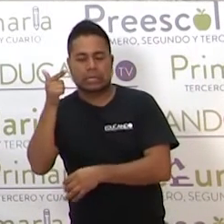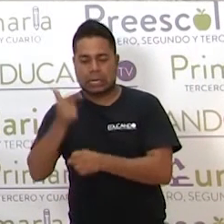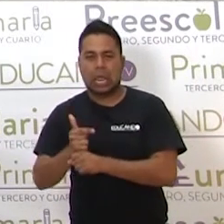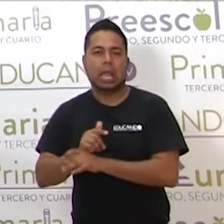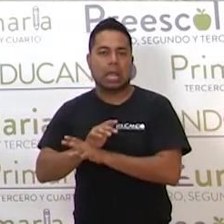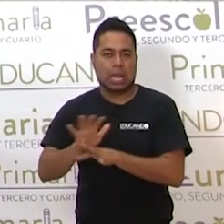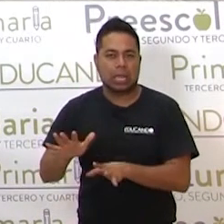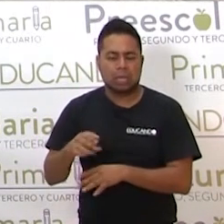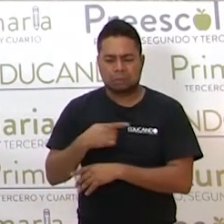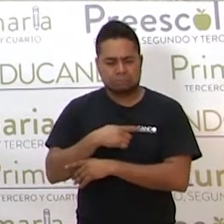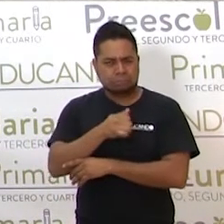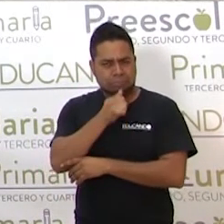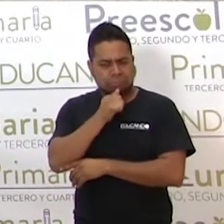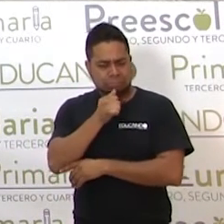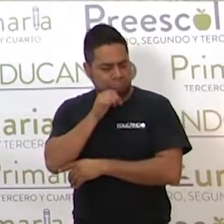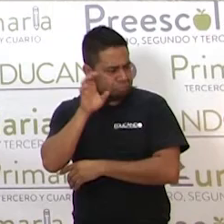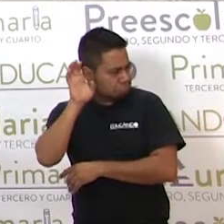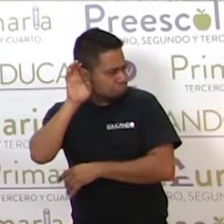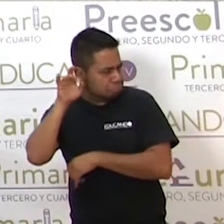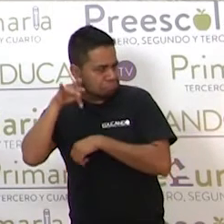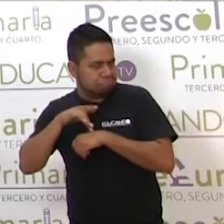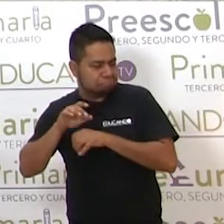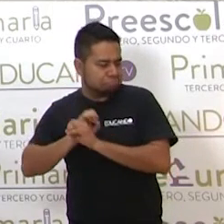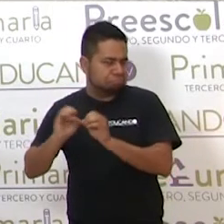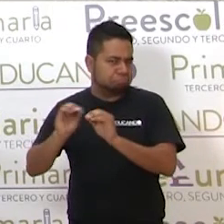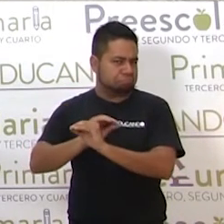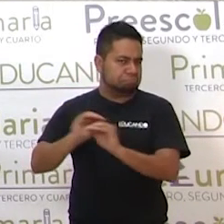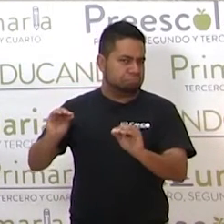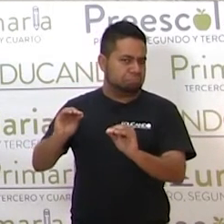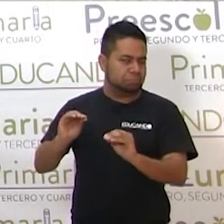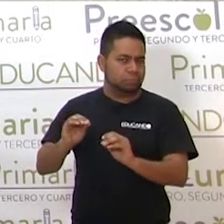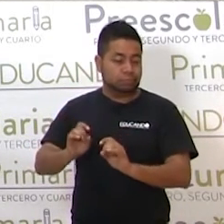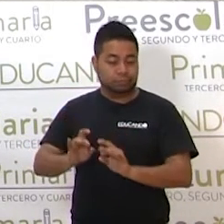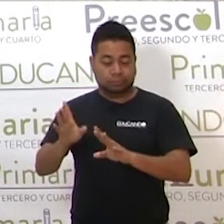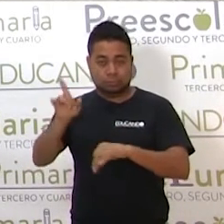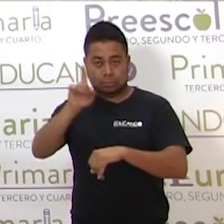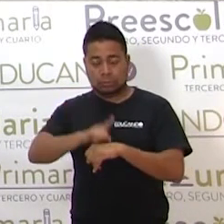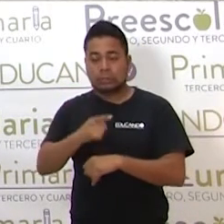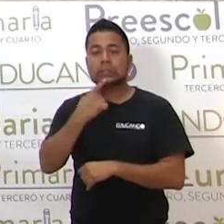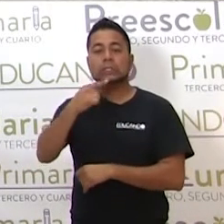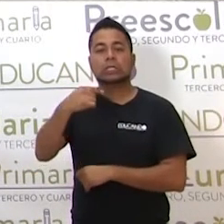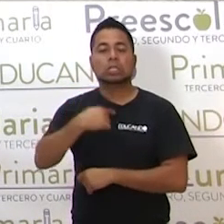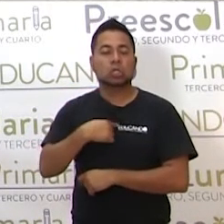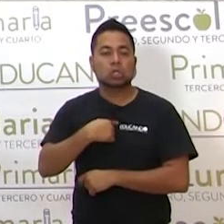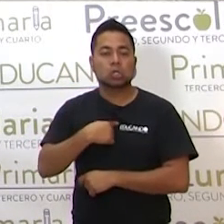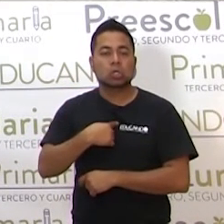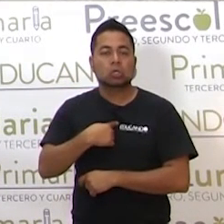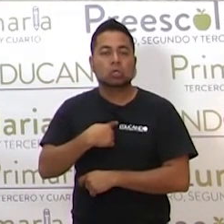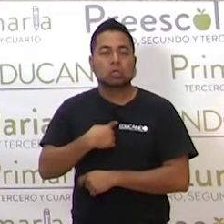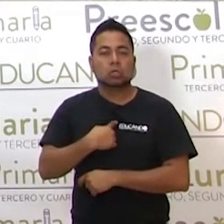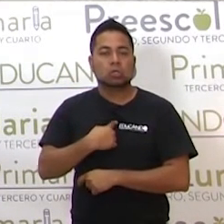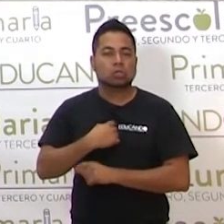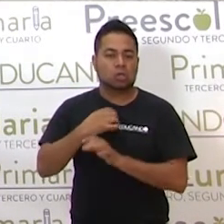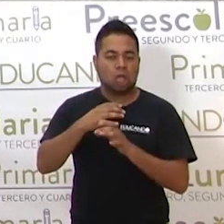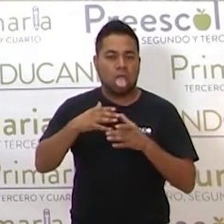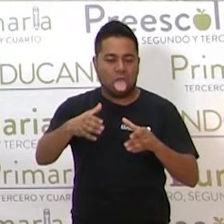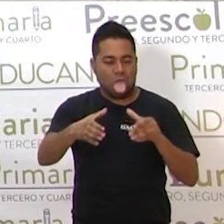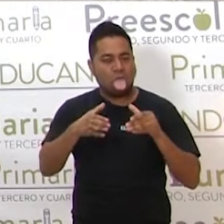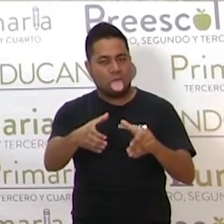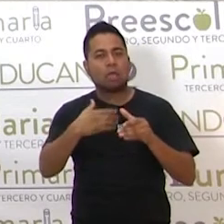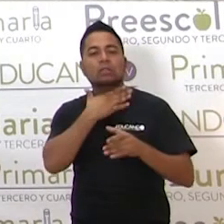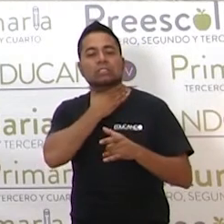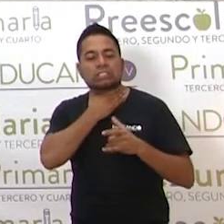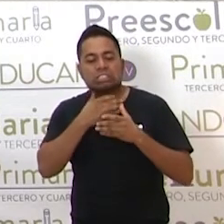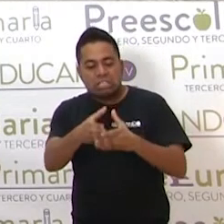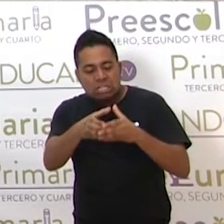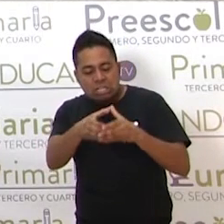Yo no lo he oído. Un día inventaron que yo andaba ahorcando a alguien, que le apreté el